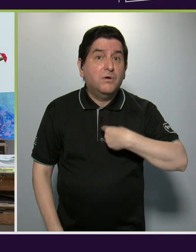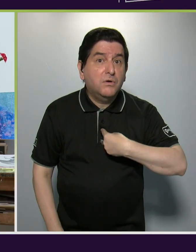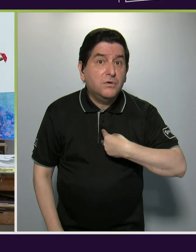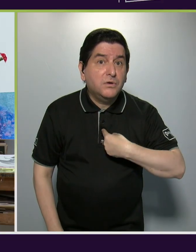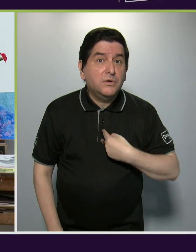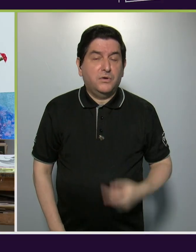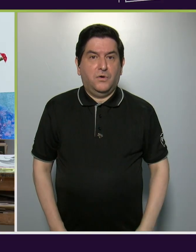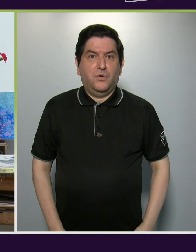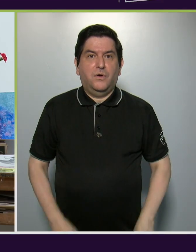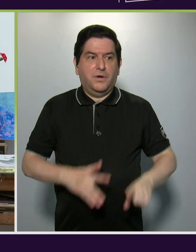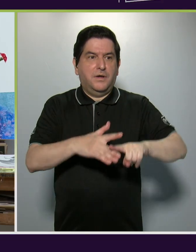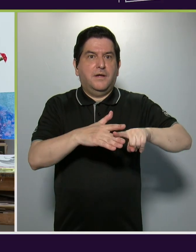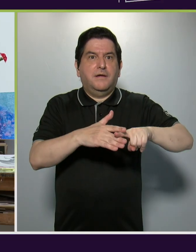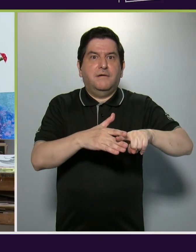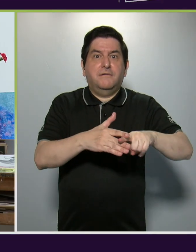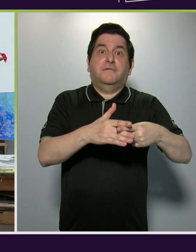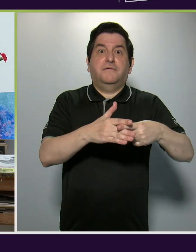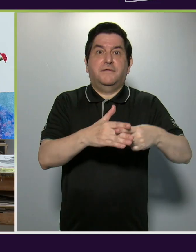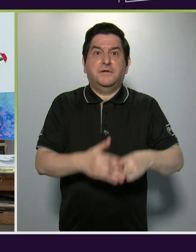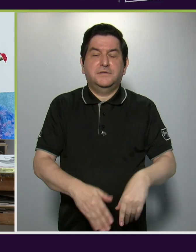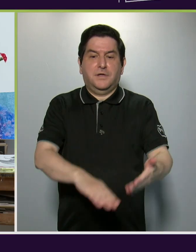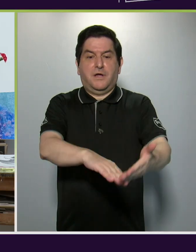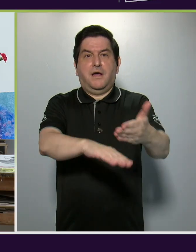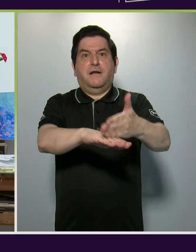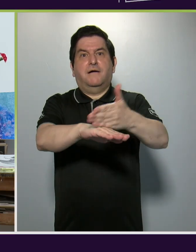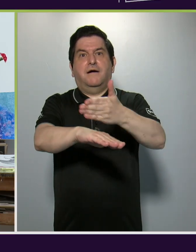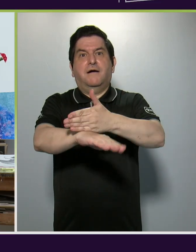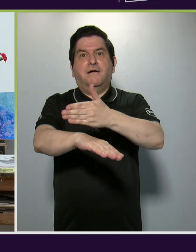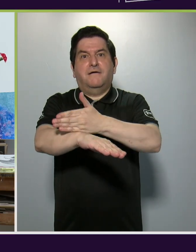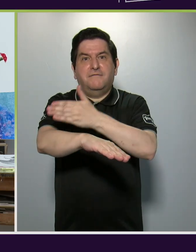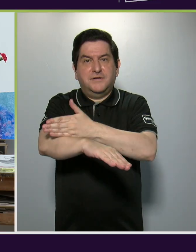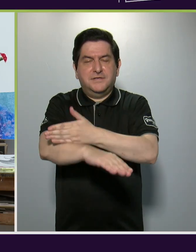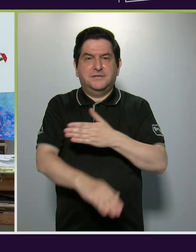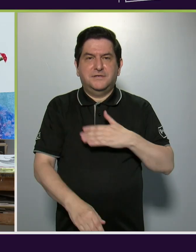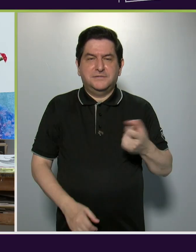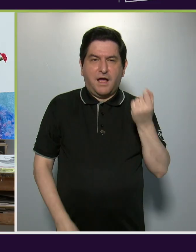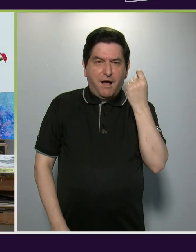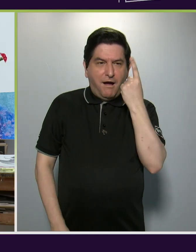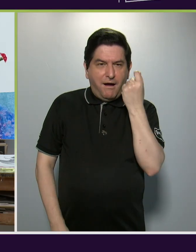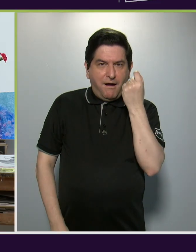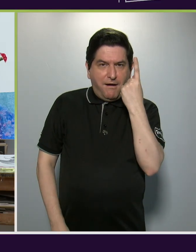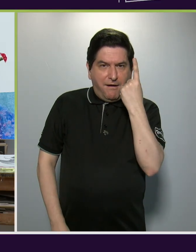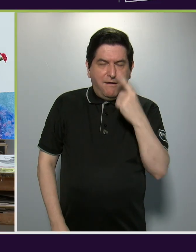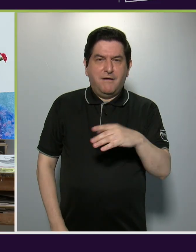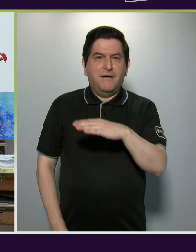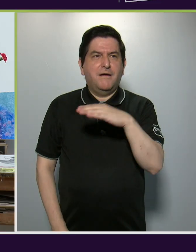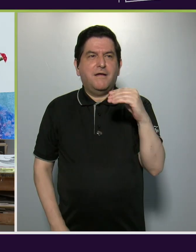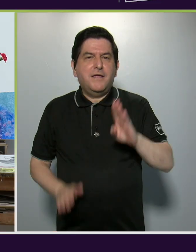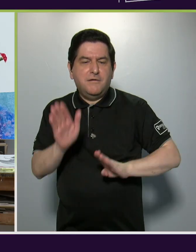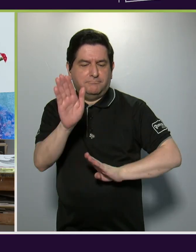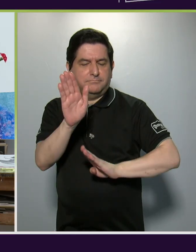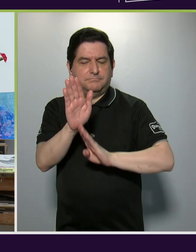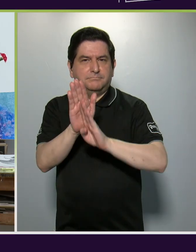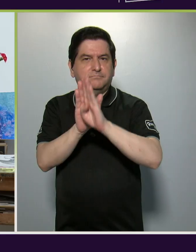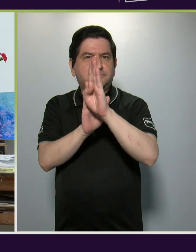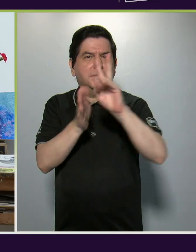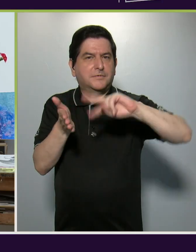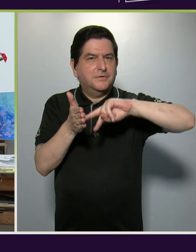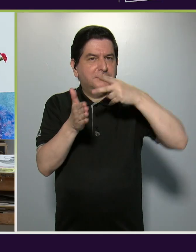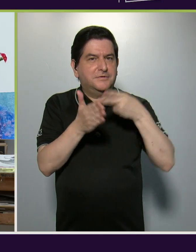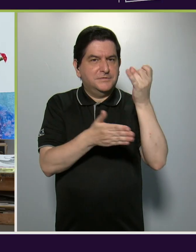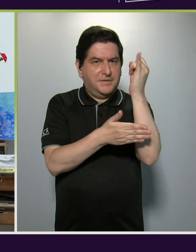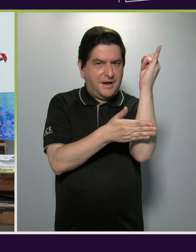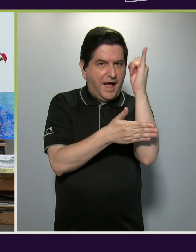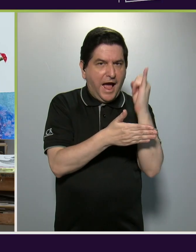un gran avance en mi comprensión, en mi desarrollo de lo que es el arte, lo que